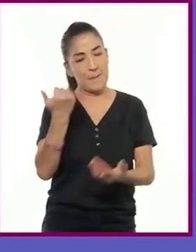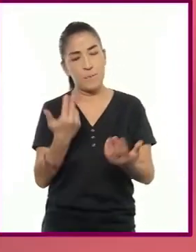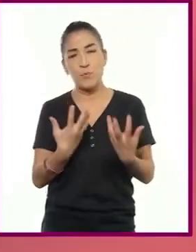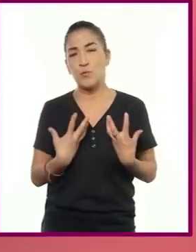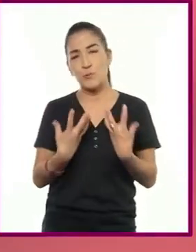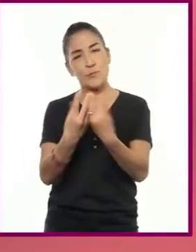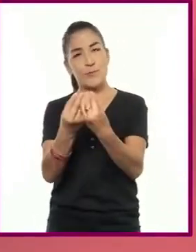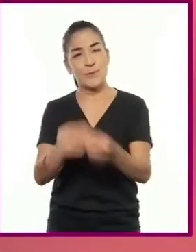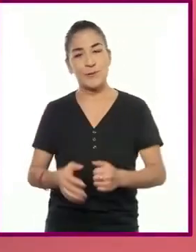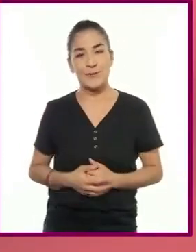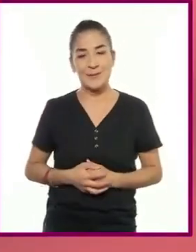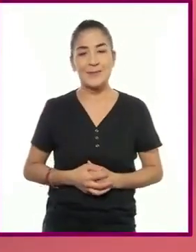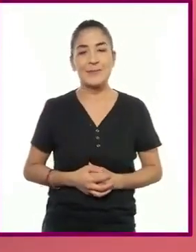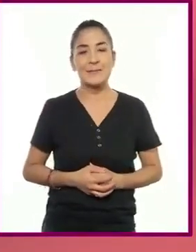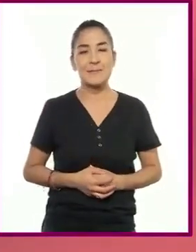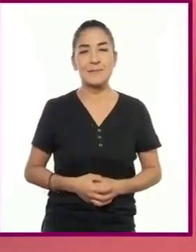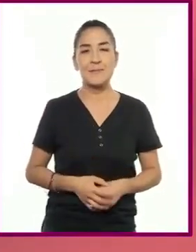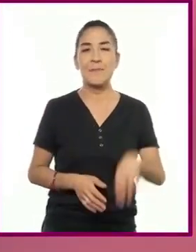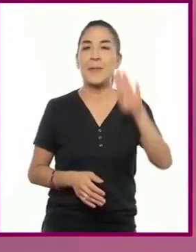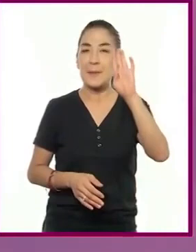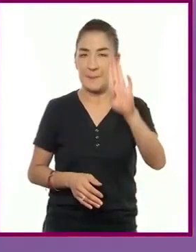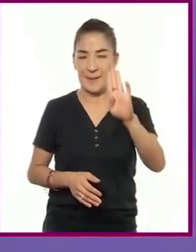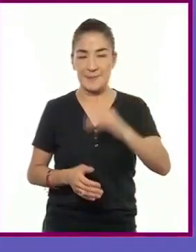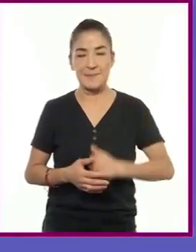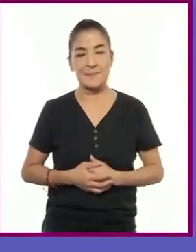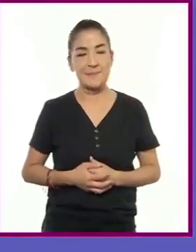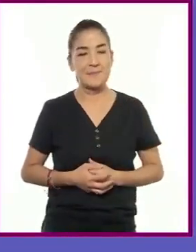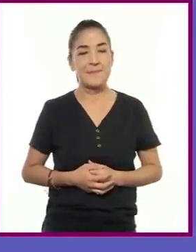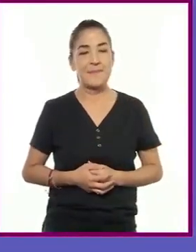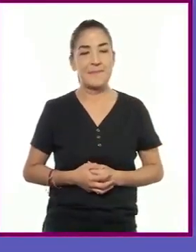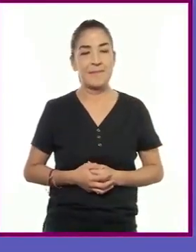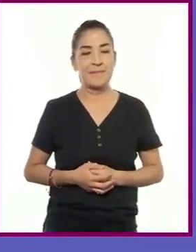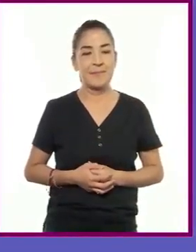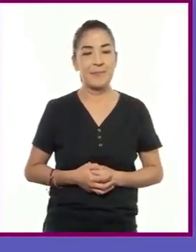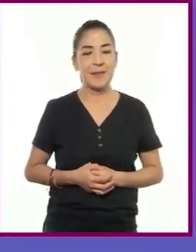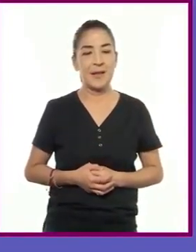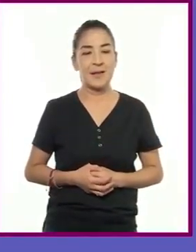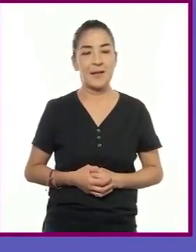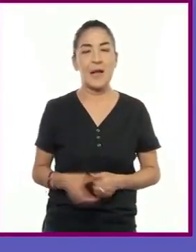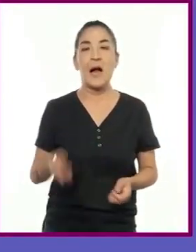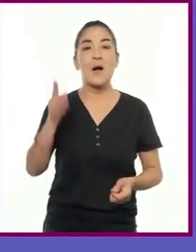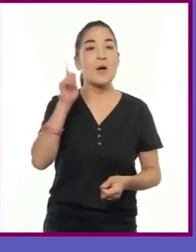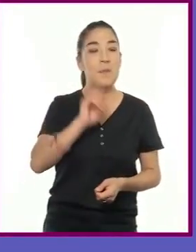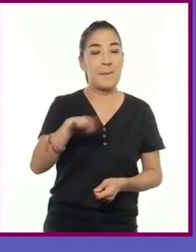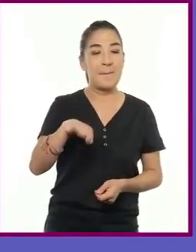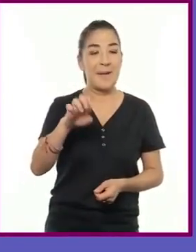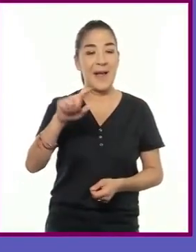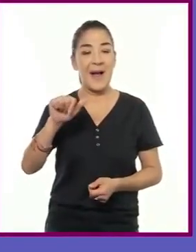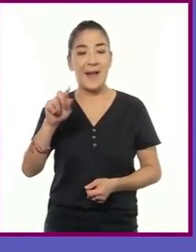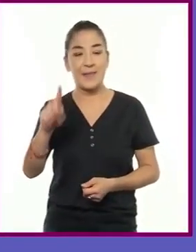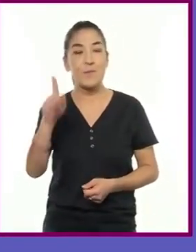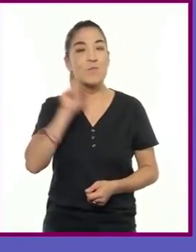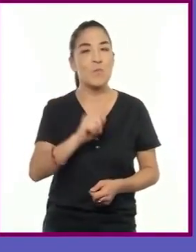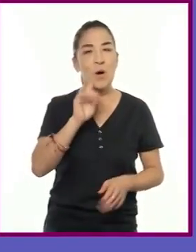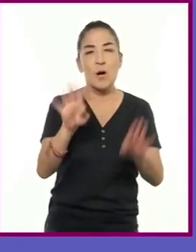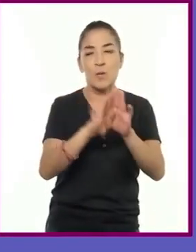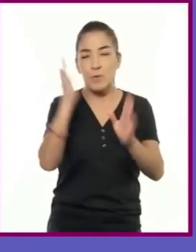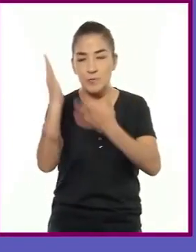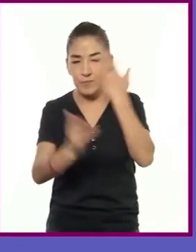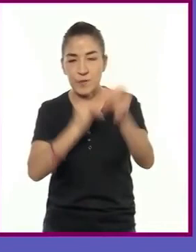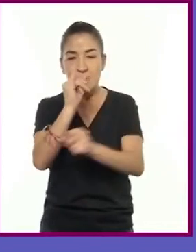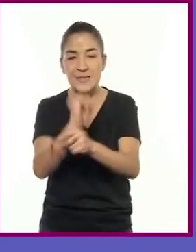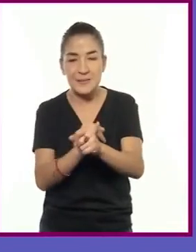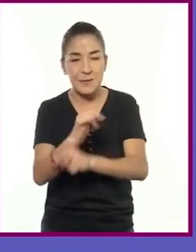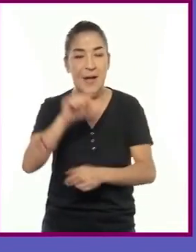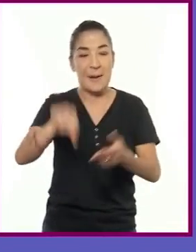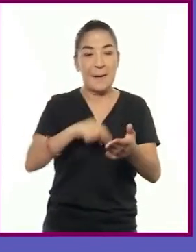juntos. Inciso B. Mide es una antropóloga que vivió en la selva y comenta en su libro